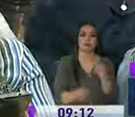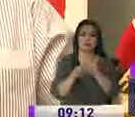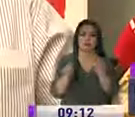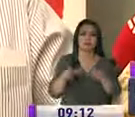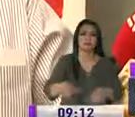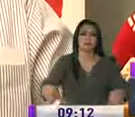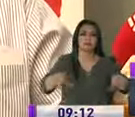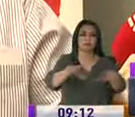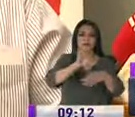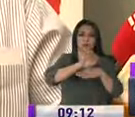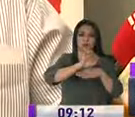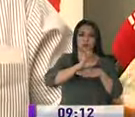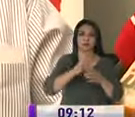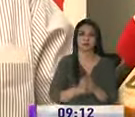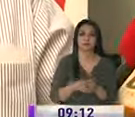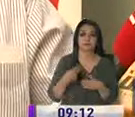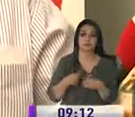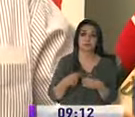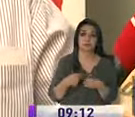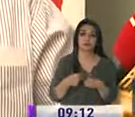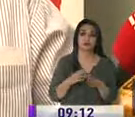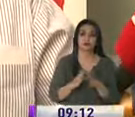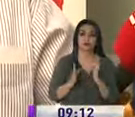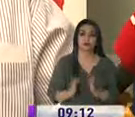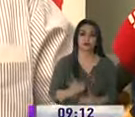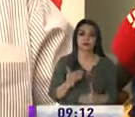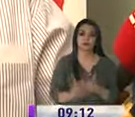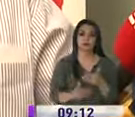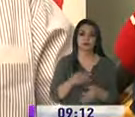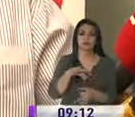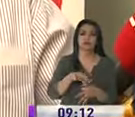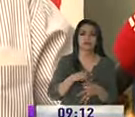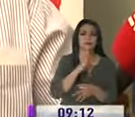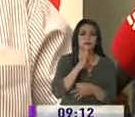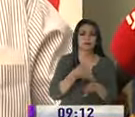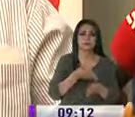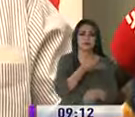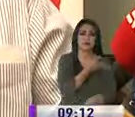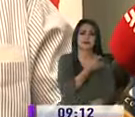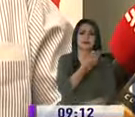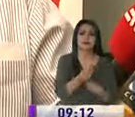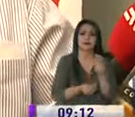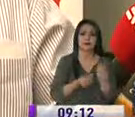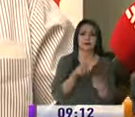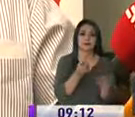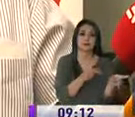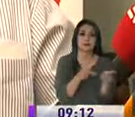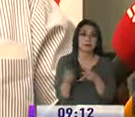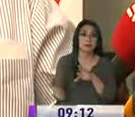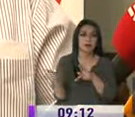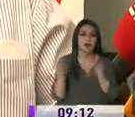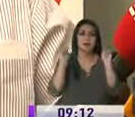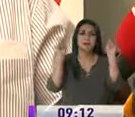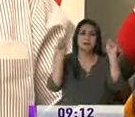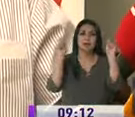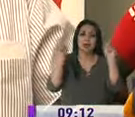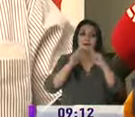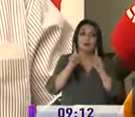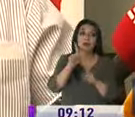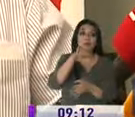país. Participación Ciudadana como parte de los procesos electorales siempre. Nosotros llevamos adelante una campaña que se denomina